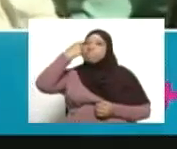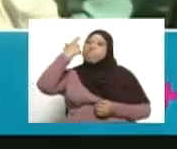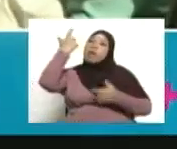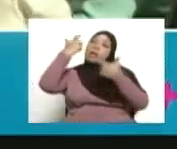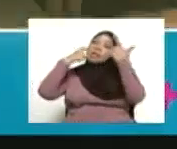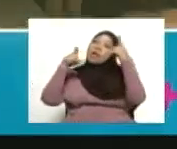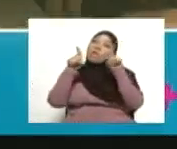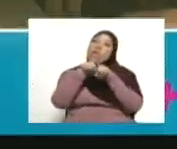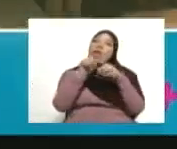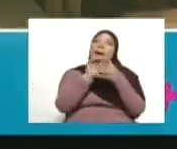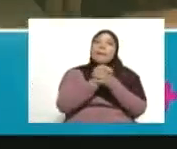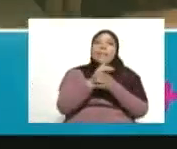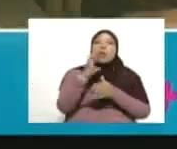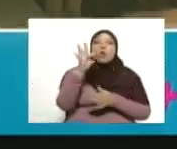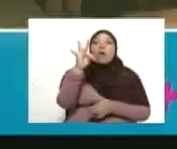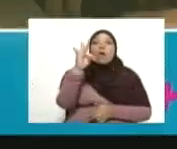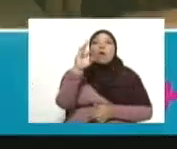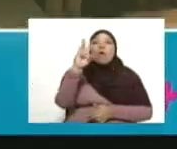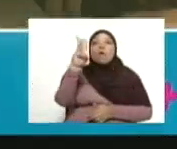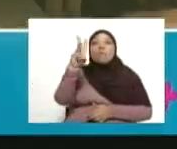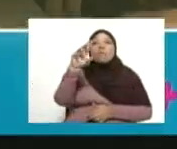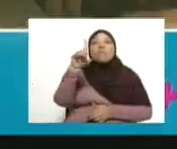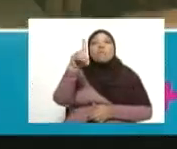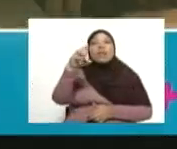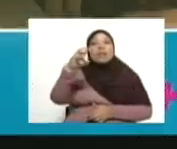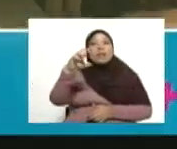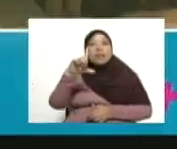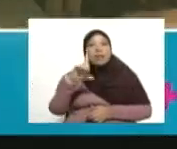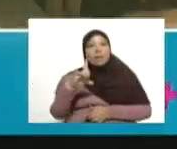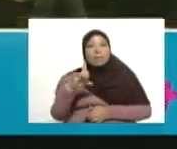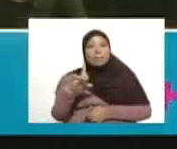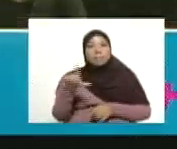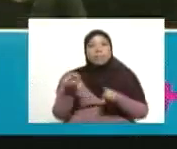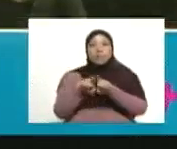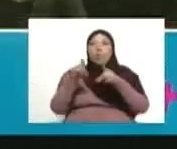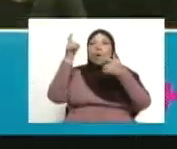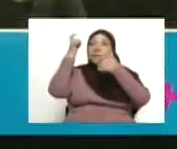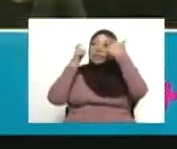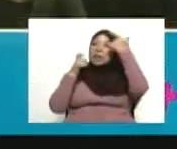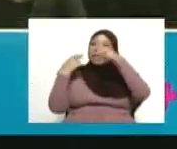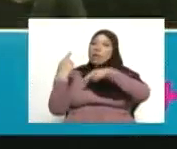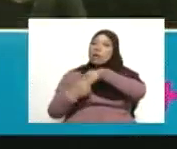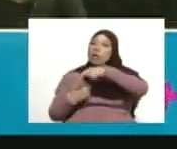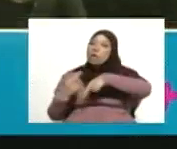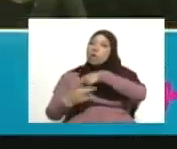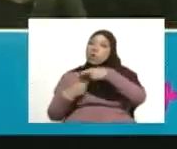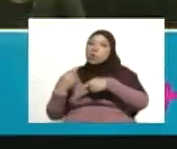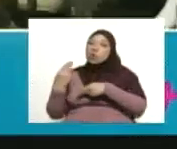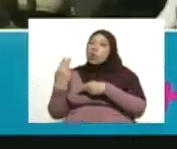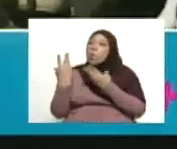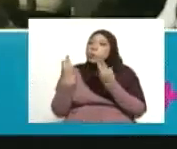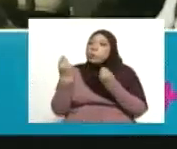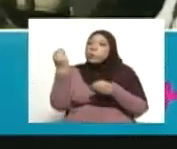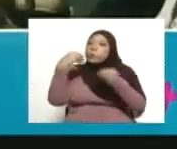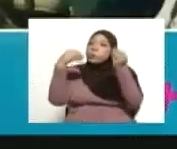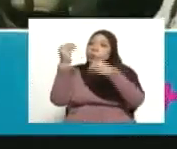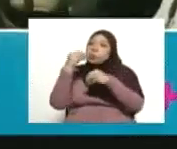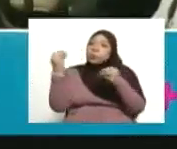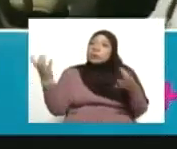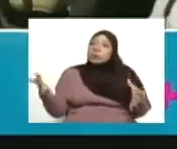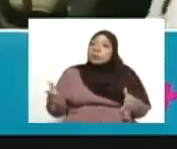Fidel Castro y nuestros recuerdos de la relación con el comandante Hugo Chávez son infinitos, nos llenan de